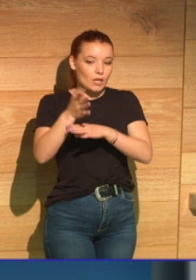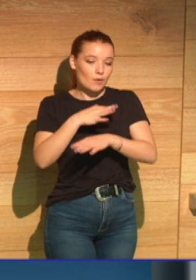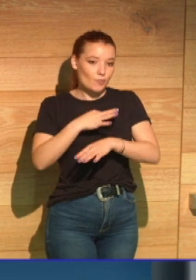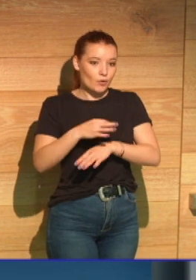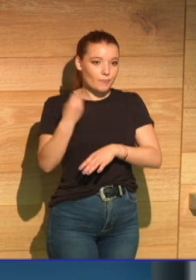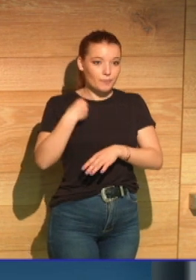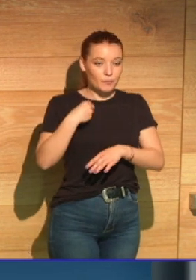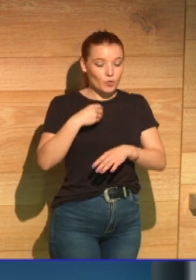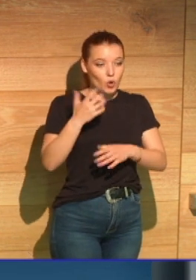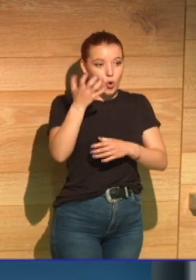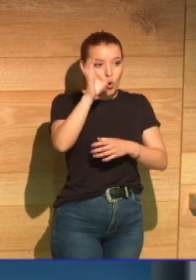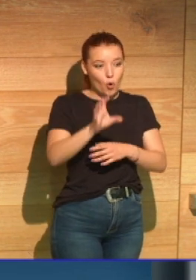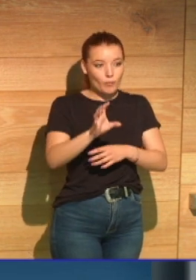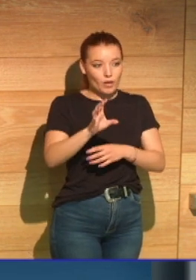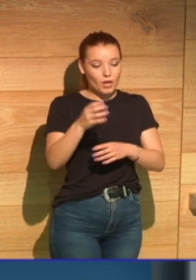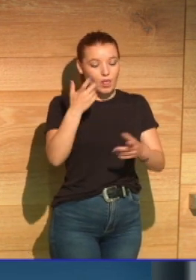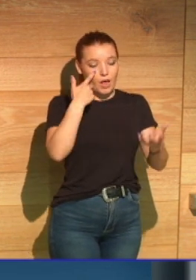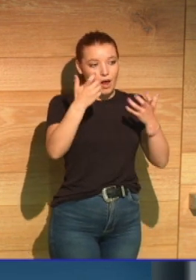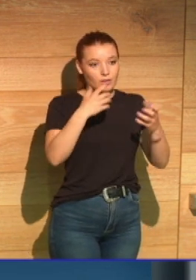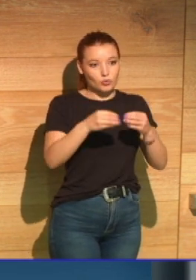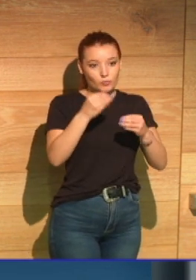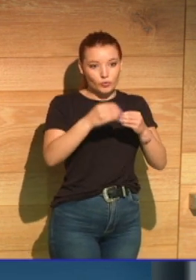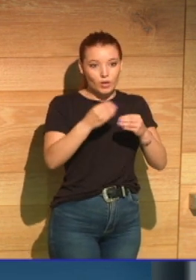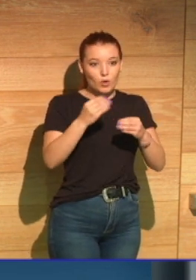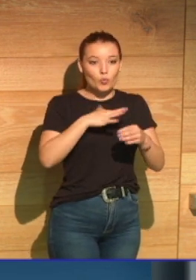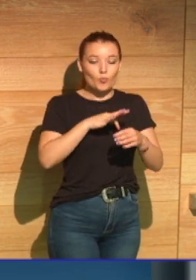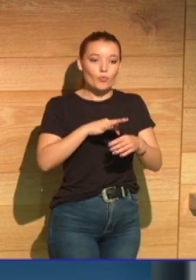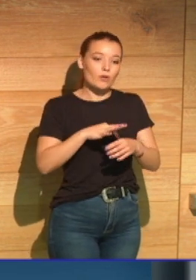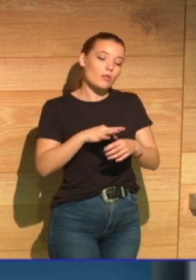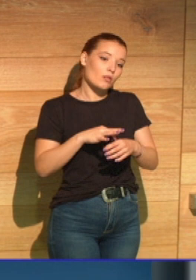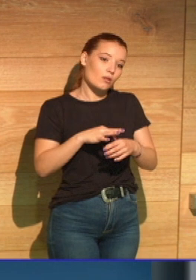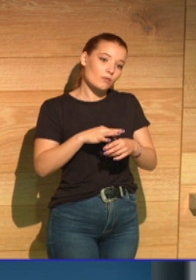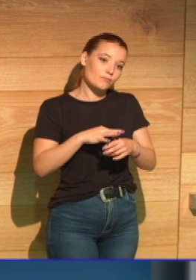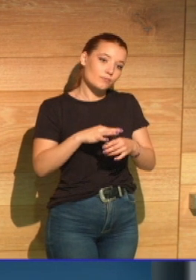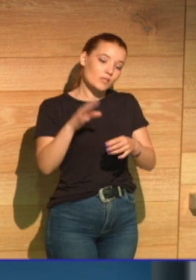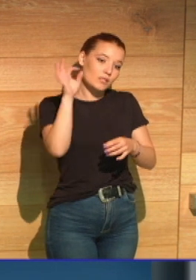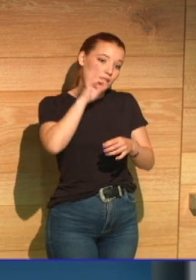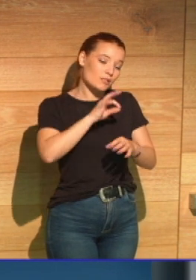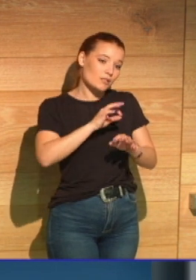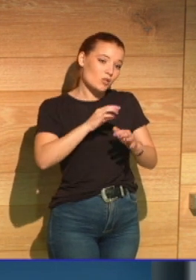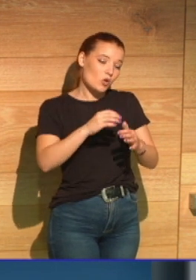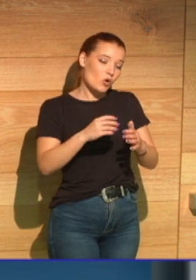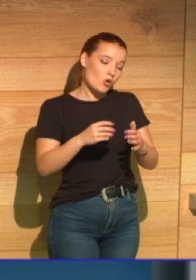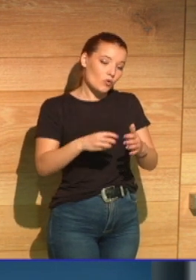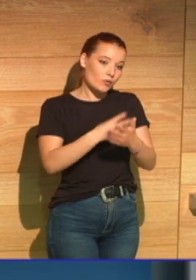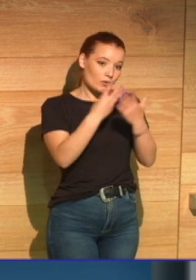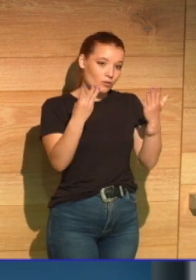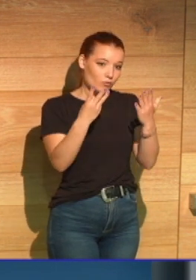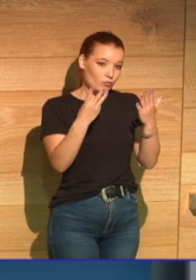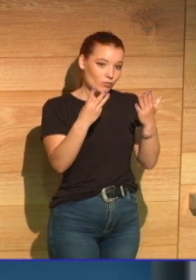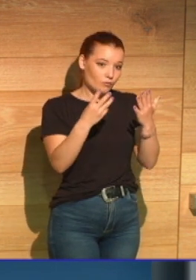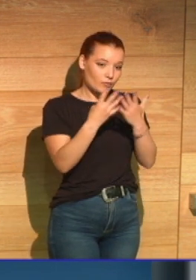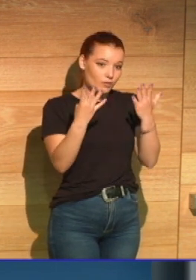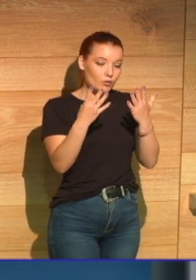de arte contemporáneo que entra en discusión con aquellas piezas propias del siglo XIX, pero hablando de los mismos temas y creando nuevas relaciones y